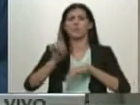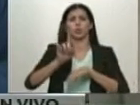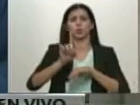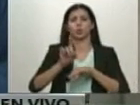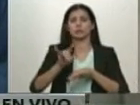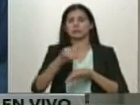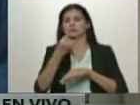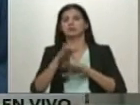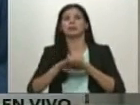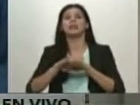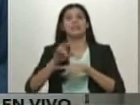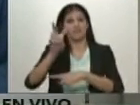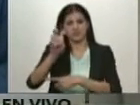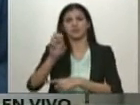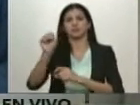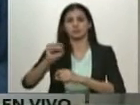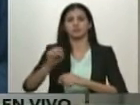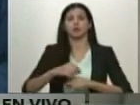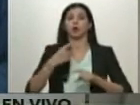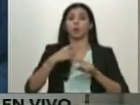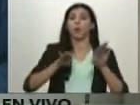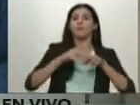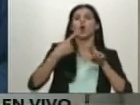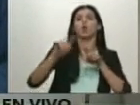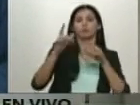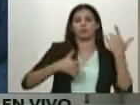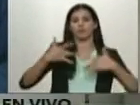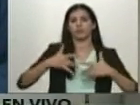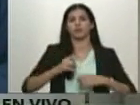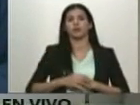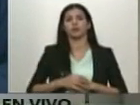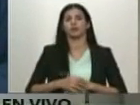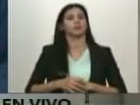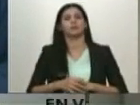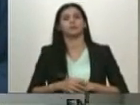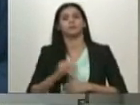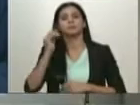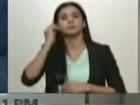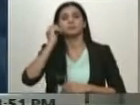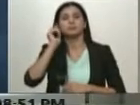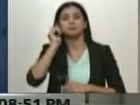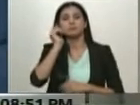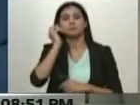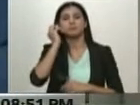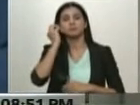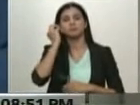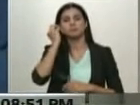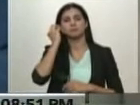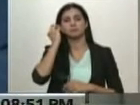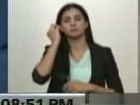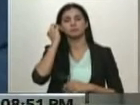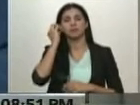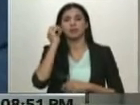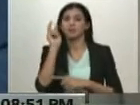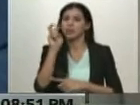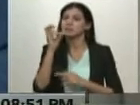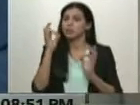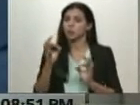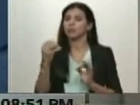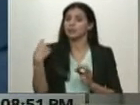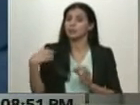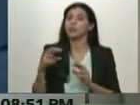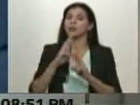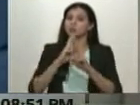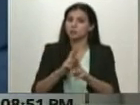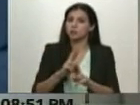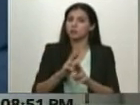anunciar, el viernes. El viernes deberíamos nosotros ya tener los resultados de todos